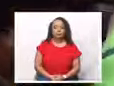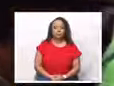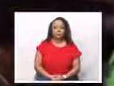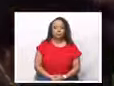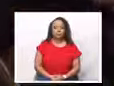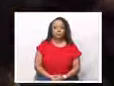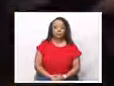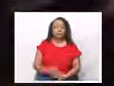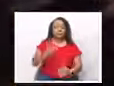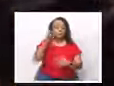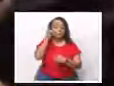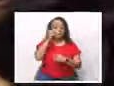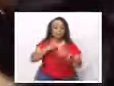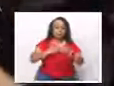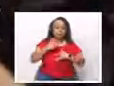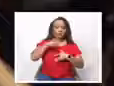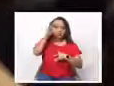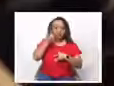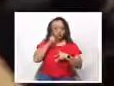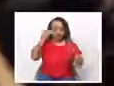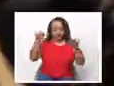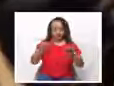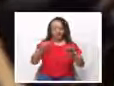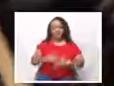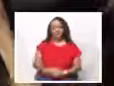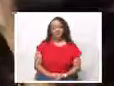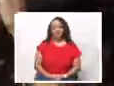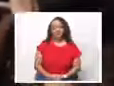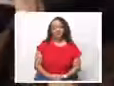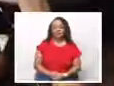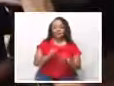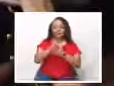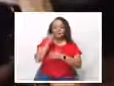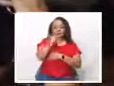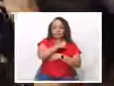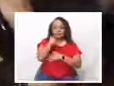Se oye, se siente, Limón está presente. Eso es lo que cantan acá.